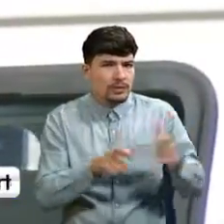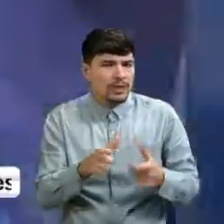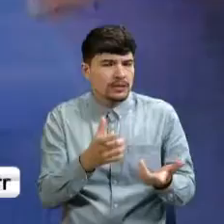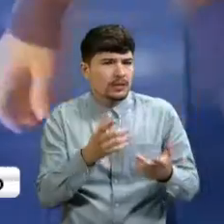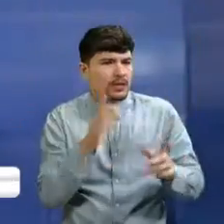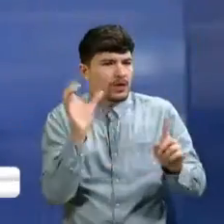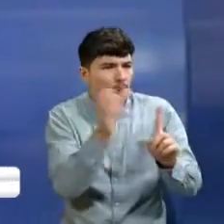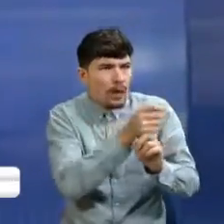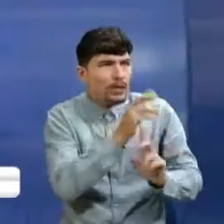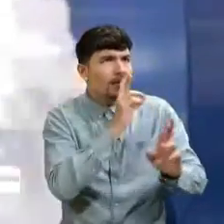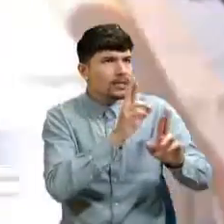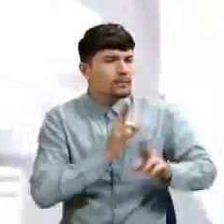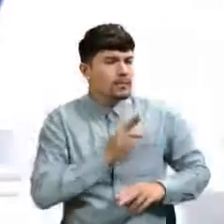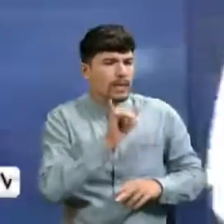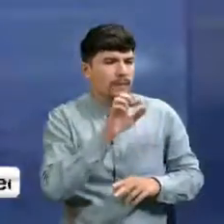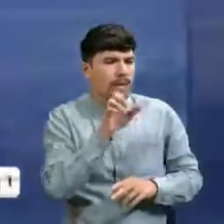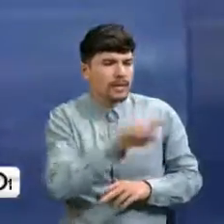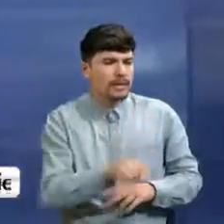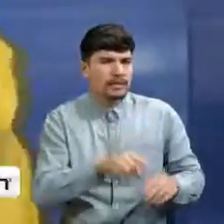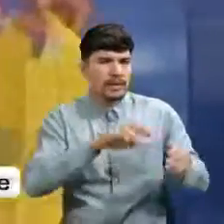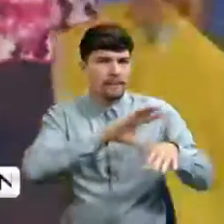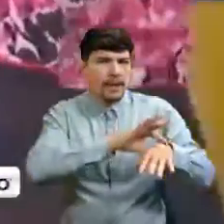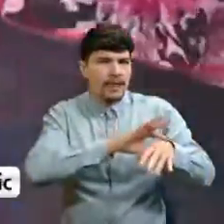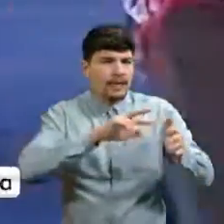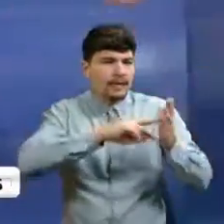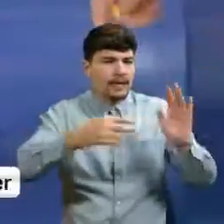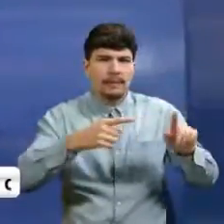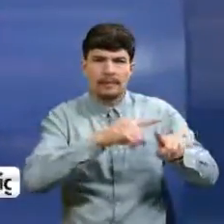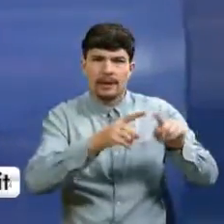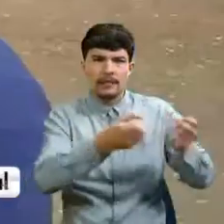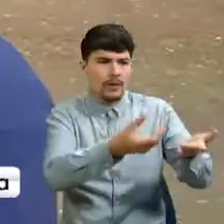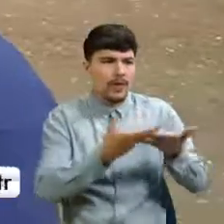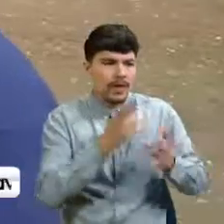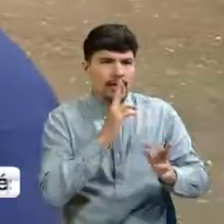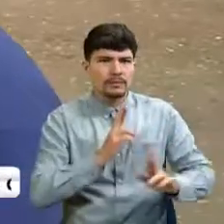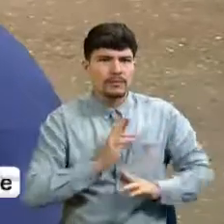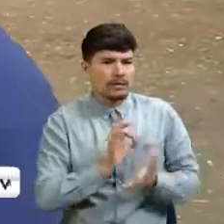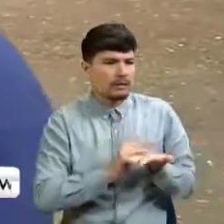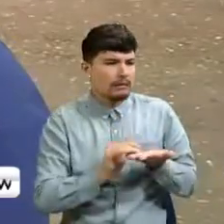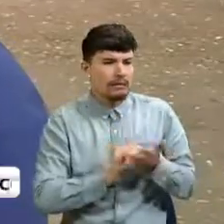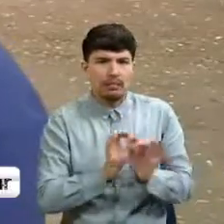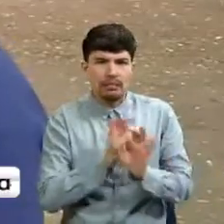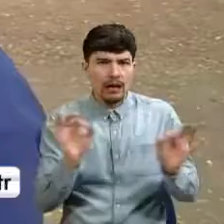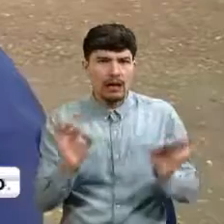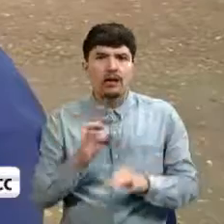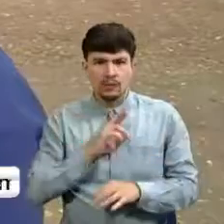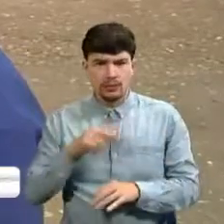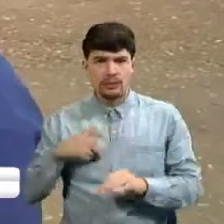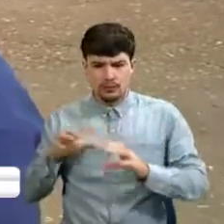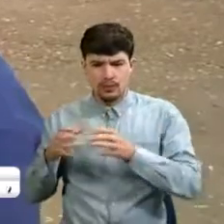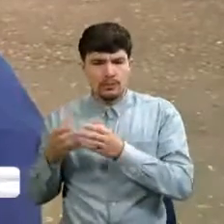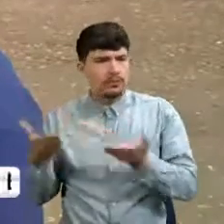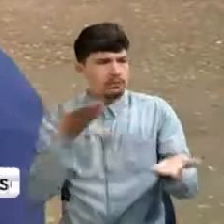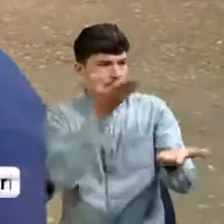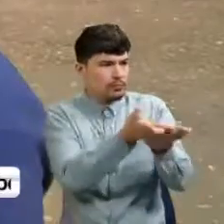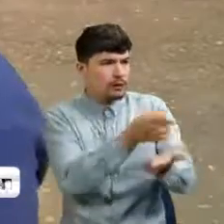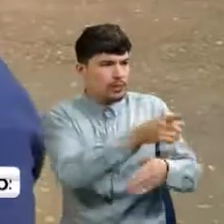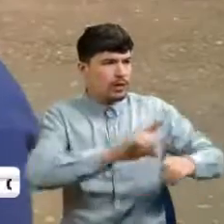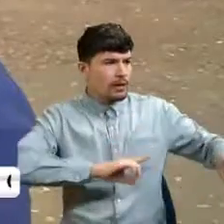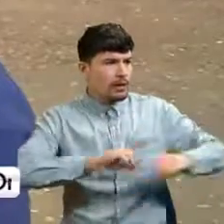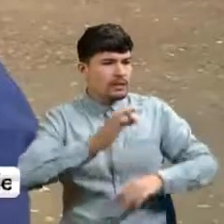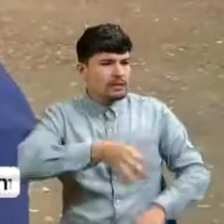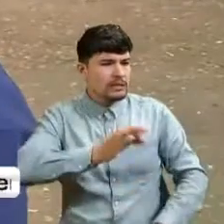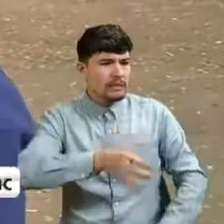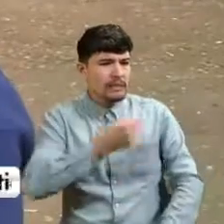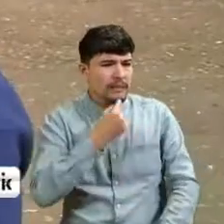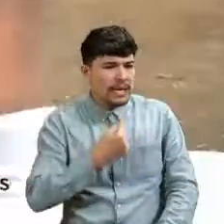respuesta ante la ips medite y no reciben ninguna solución si se ayuda a hablar y se ayuda y se ha hablado con los administrativos pero siempre dicen